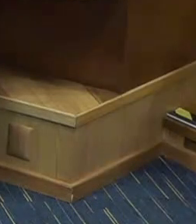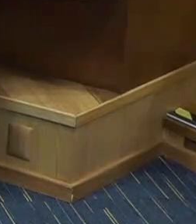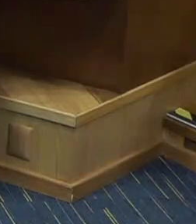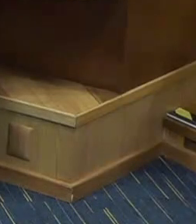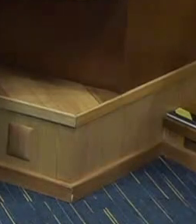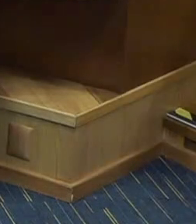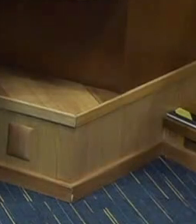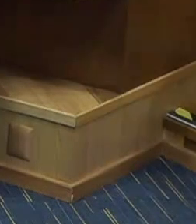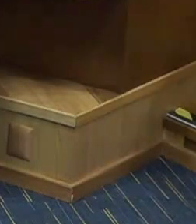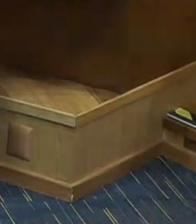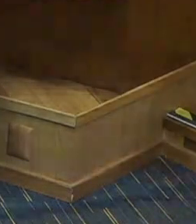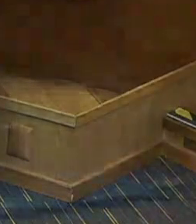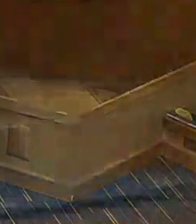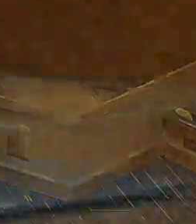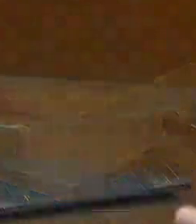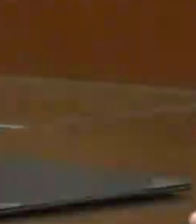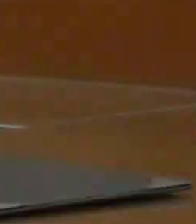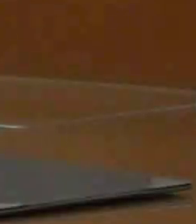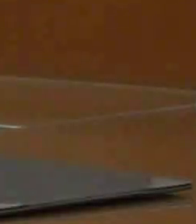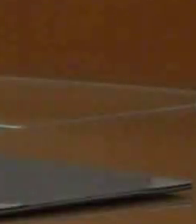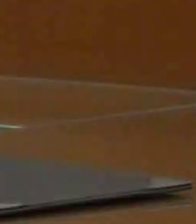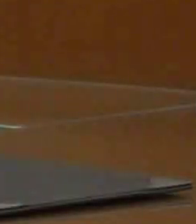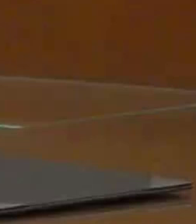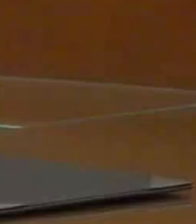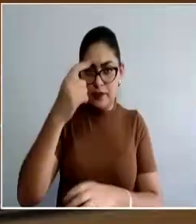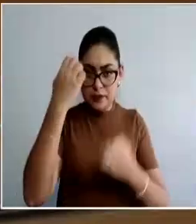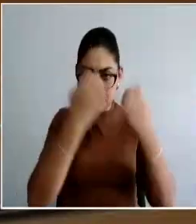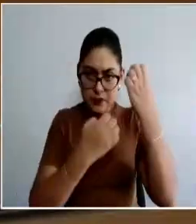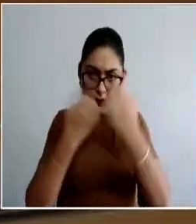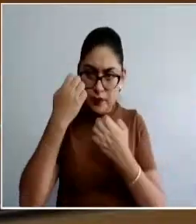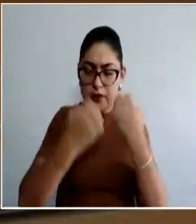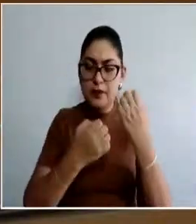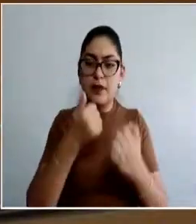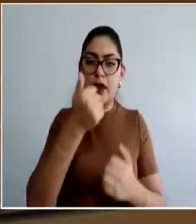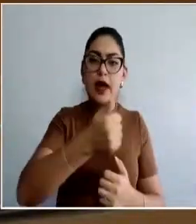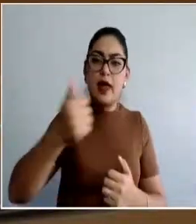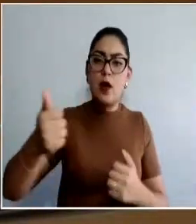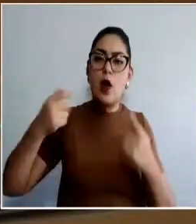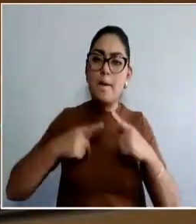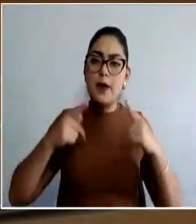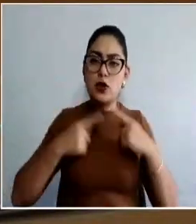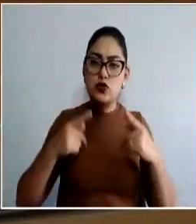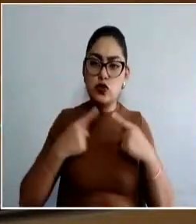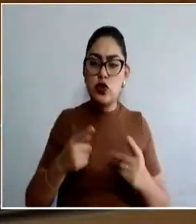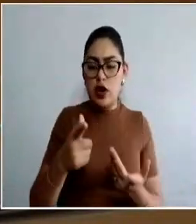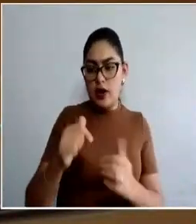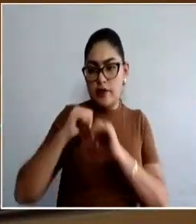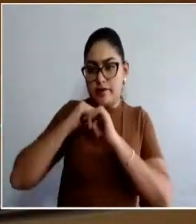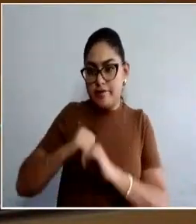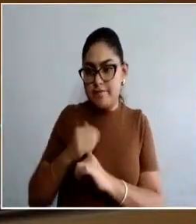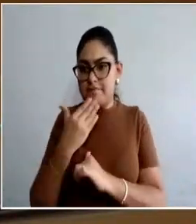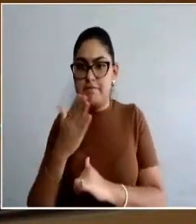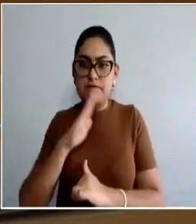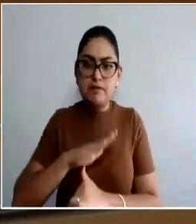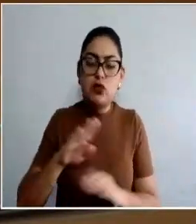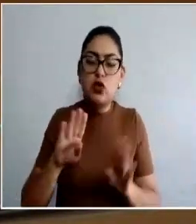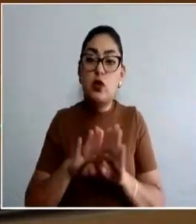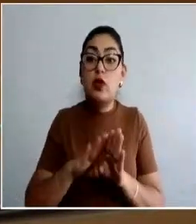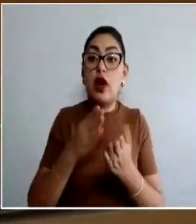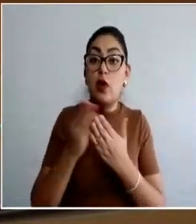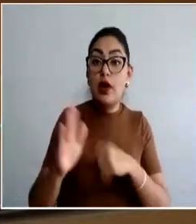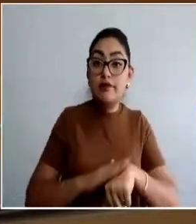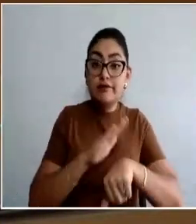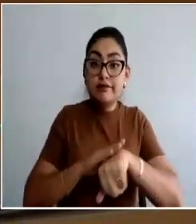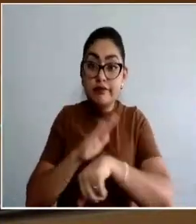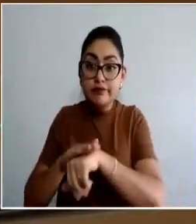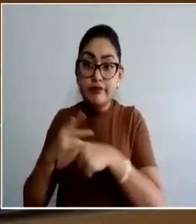individualmente el grado de participación de cada persona servidora pública denunciada En el caso a fin de determinar y calificar la falta cometida por cada uno y hecho